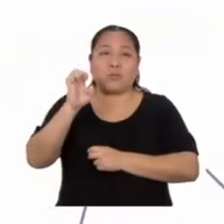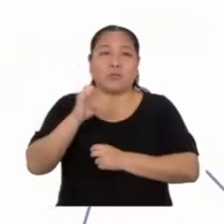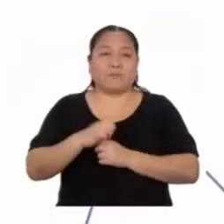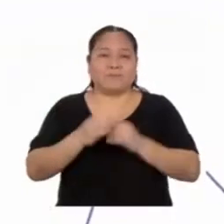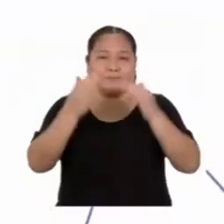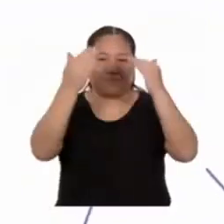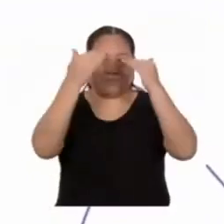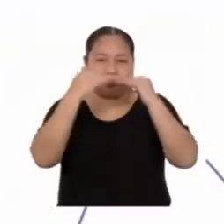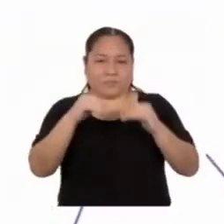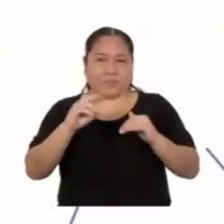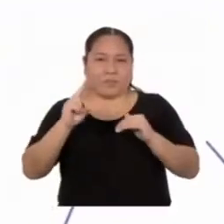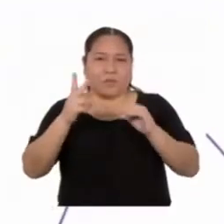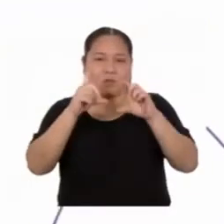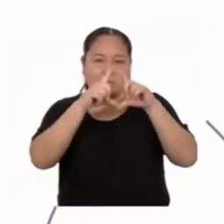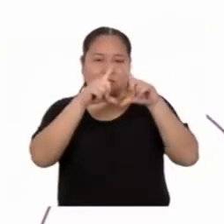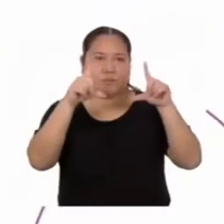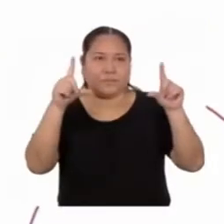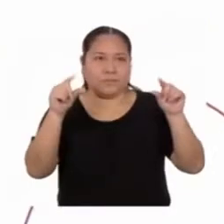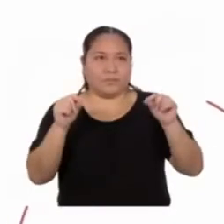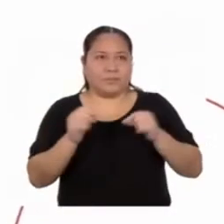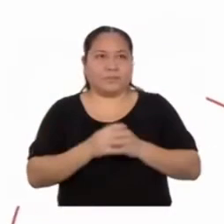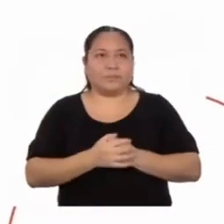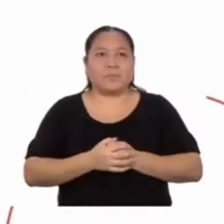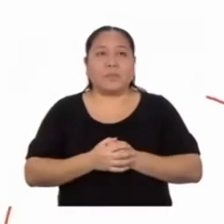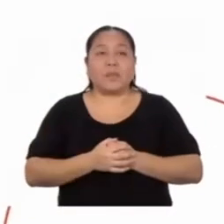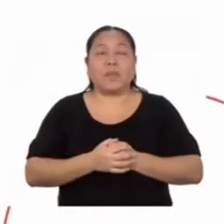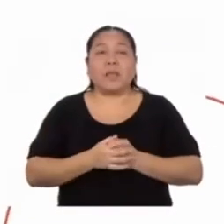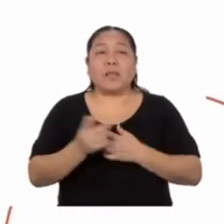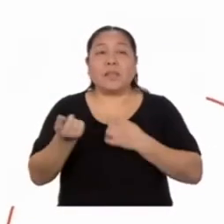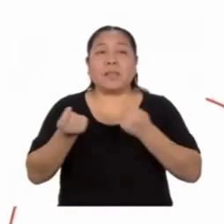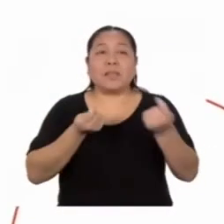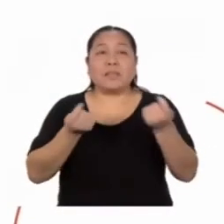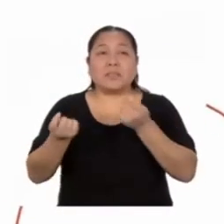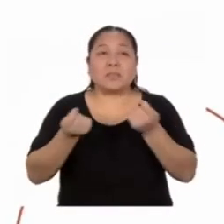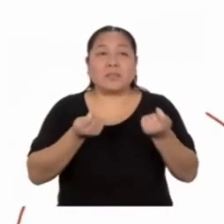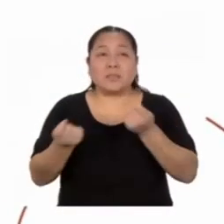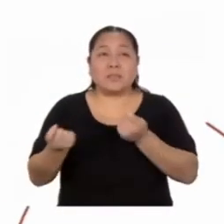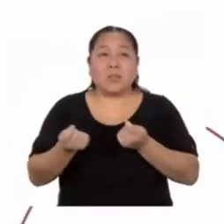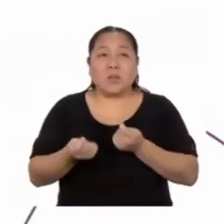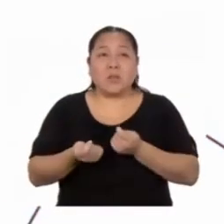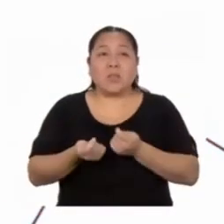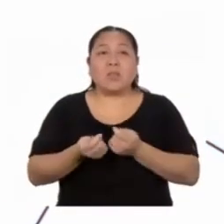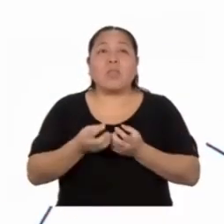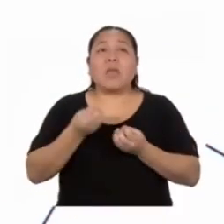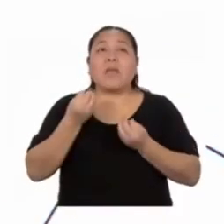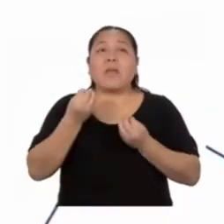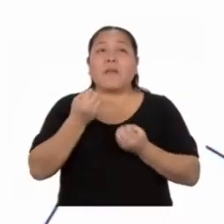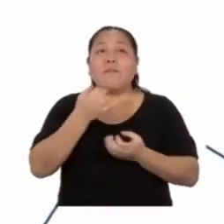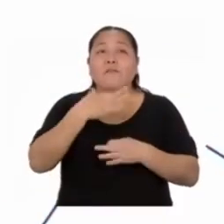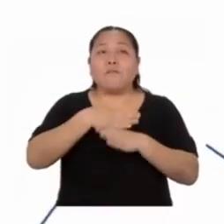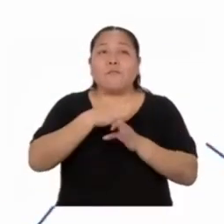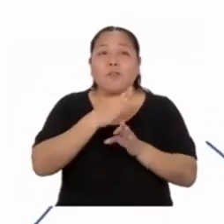La Dirección de Gestión de Calidad de los Recursos Hídricos,